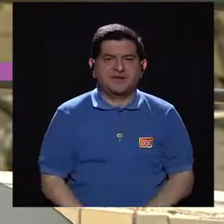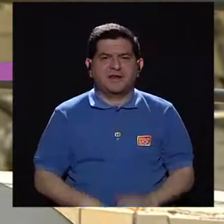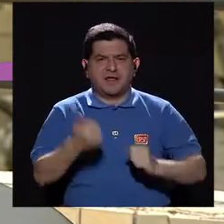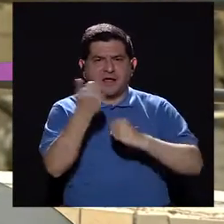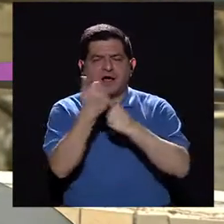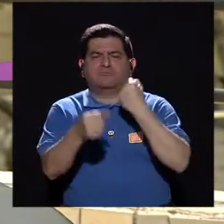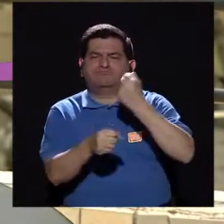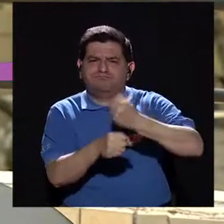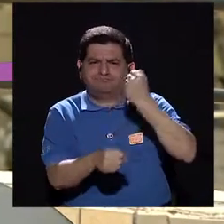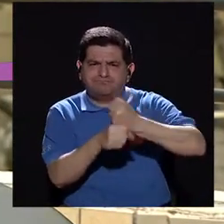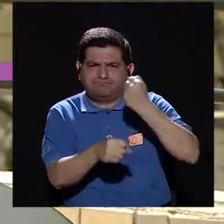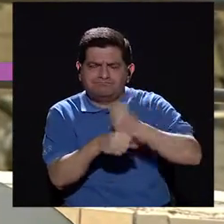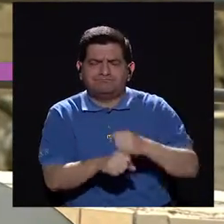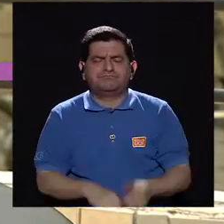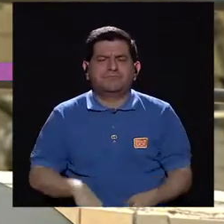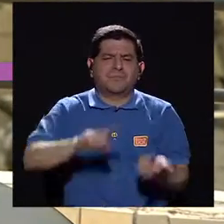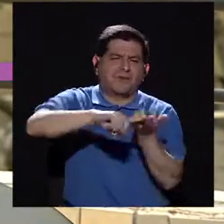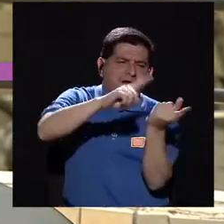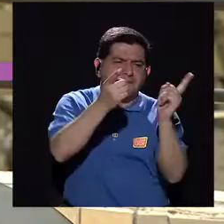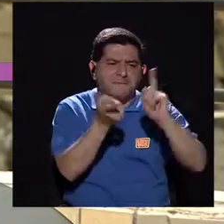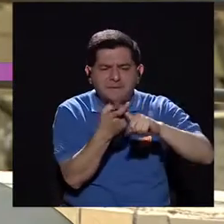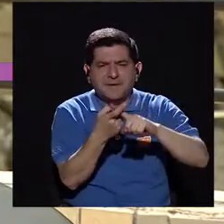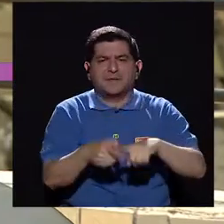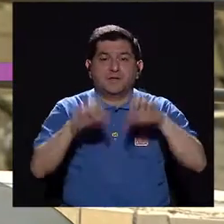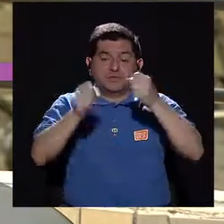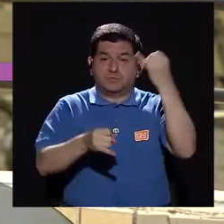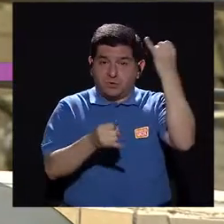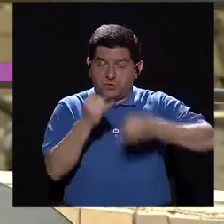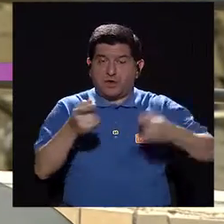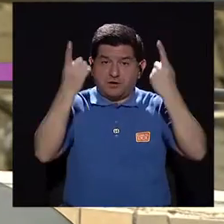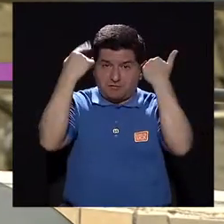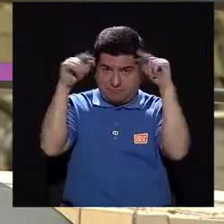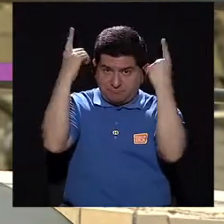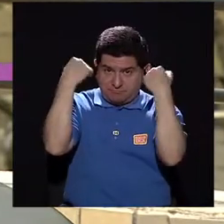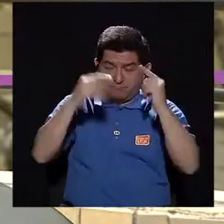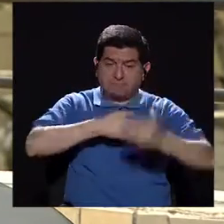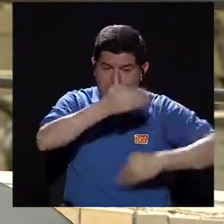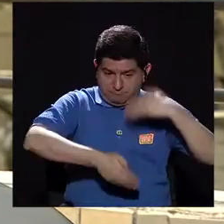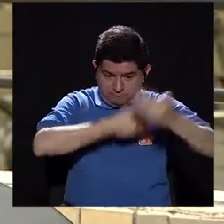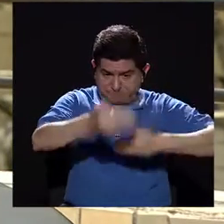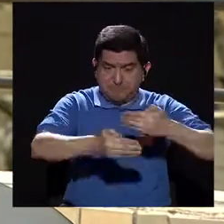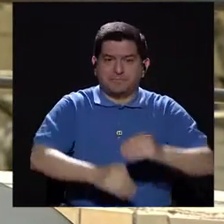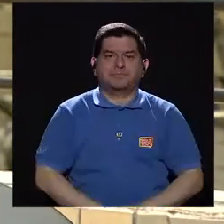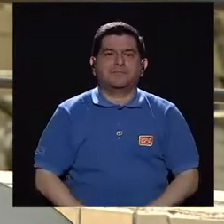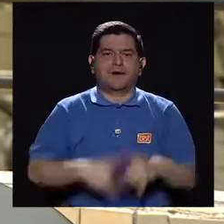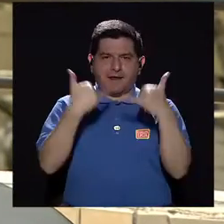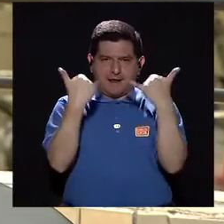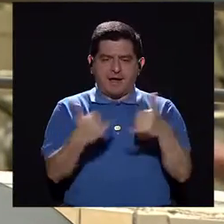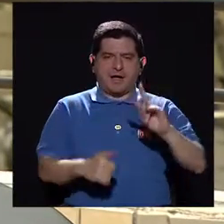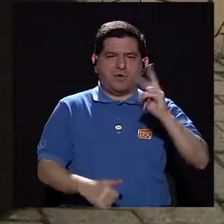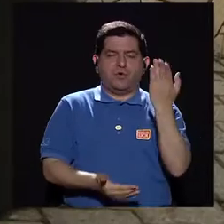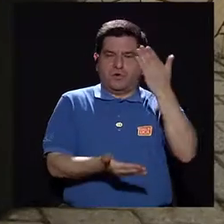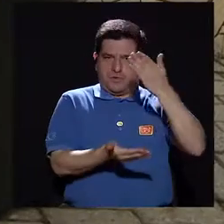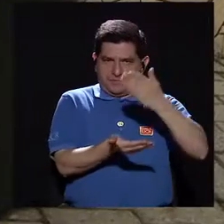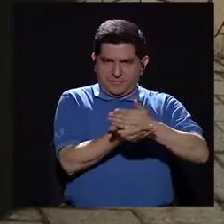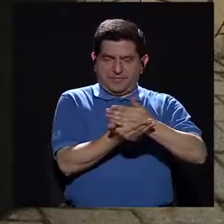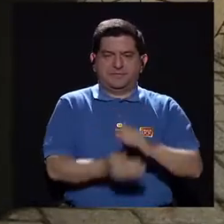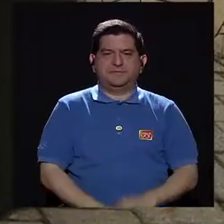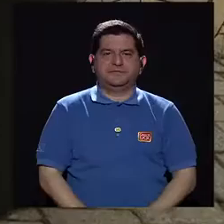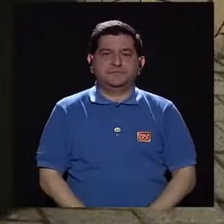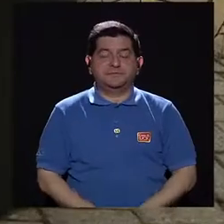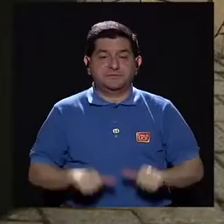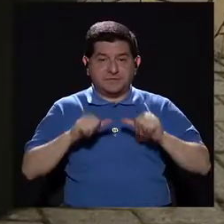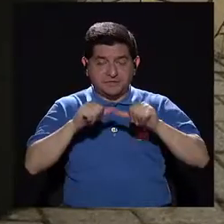familia, apoyo del trabajo, de sus amistades, para que culmine con éxito este proceso. Doctora, vamos a ir a una